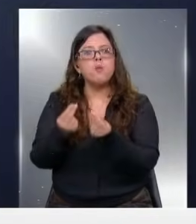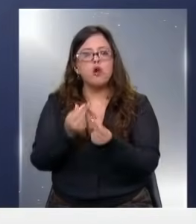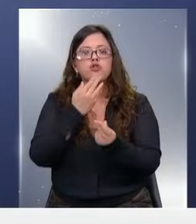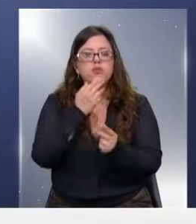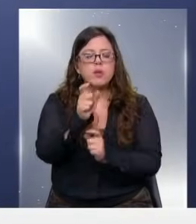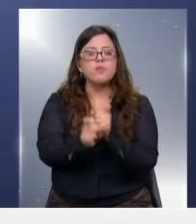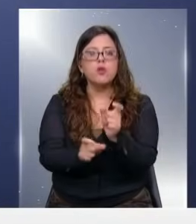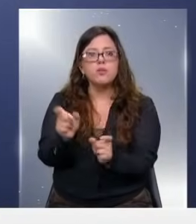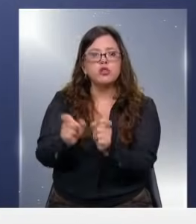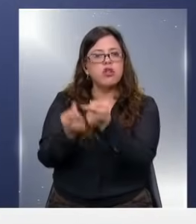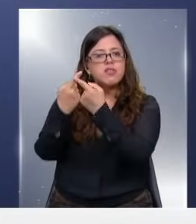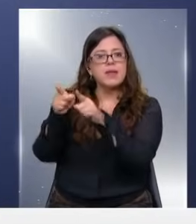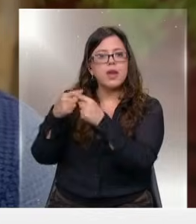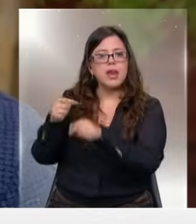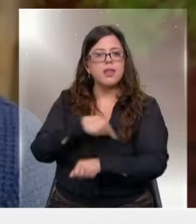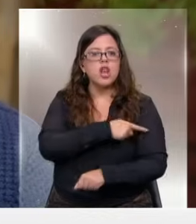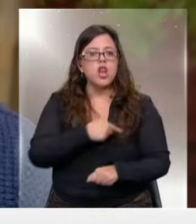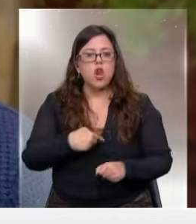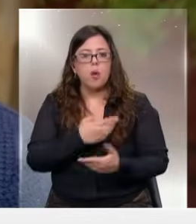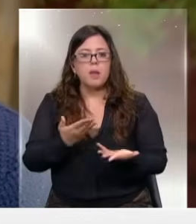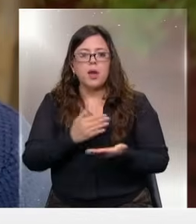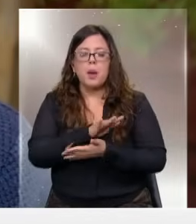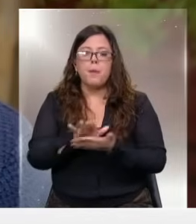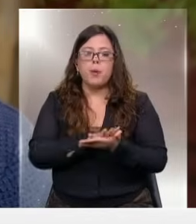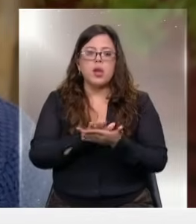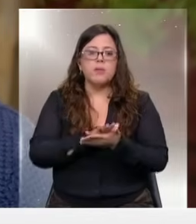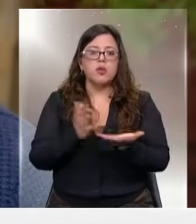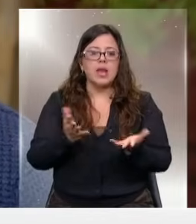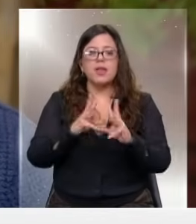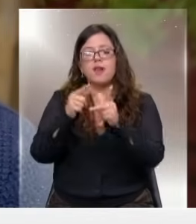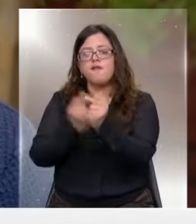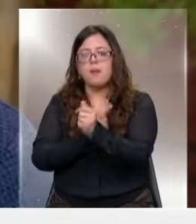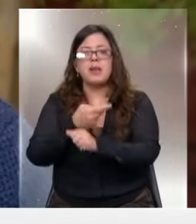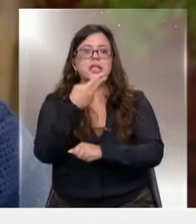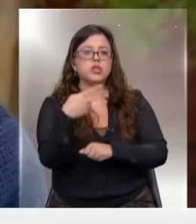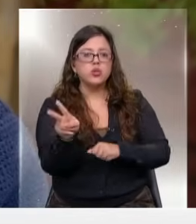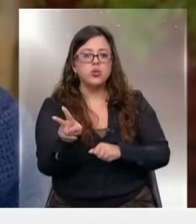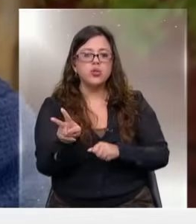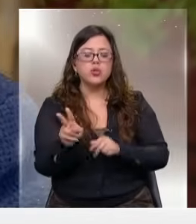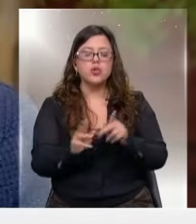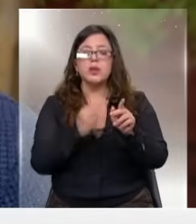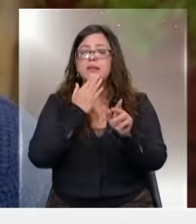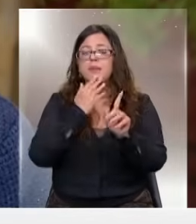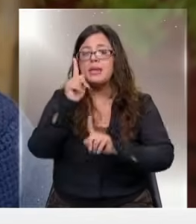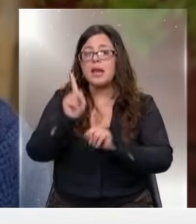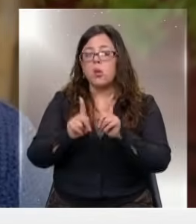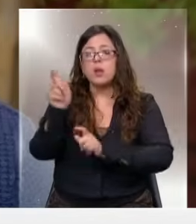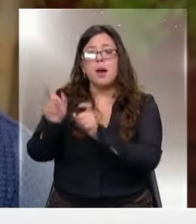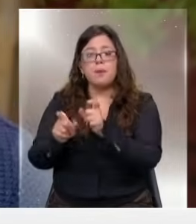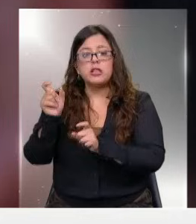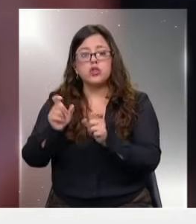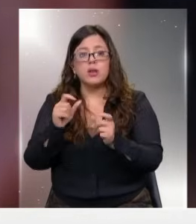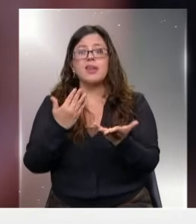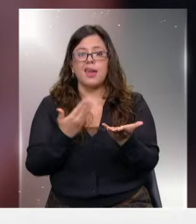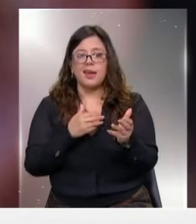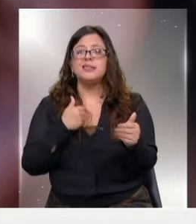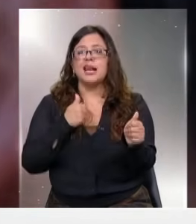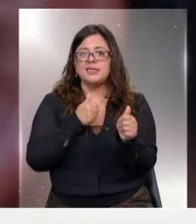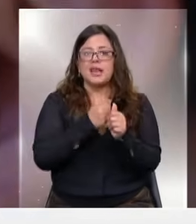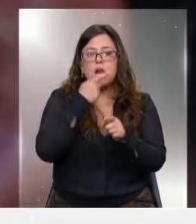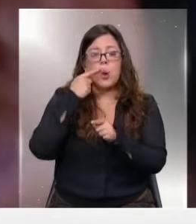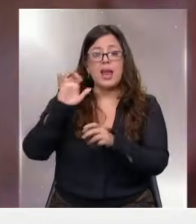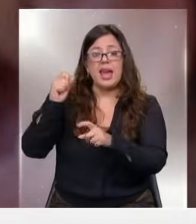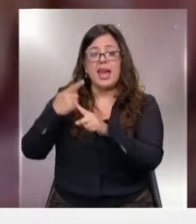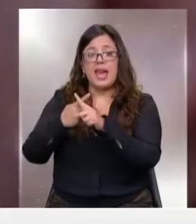personas diferentes, ya sea de su familia algunos y algunos terceros, pero cercanos a él. El